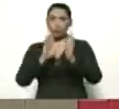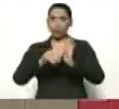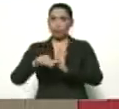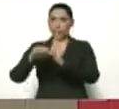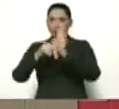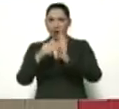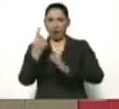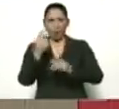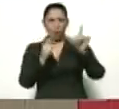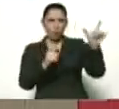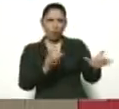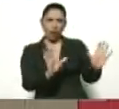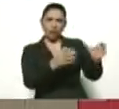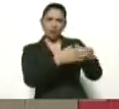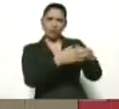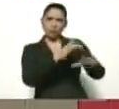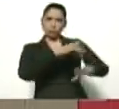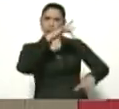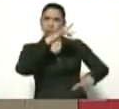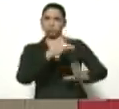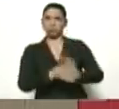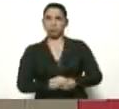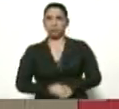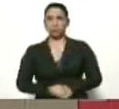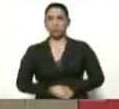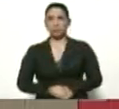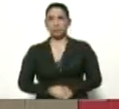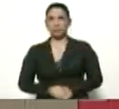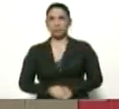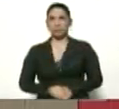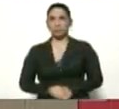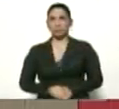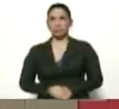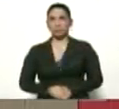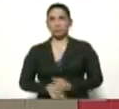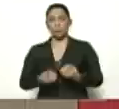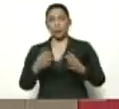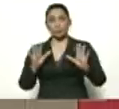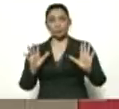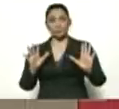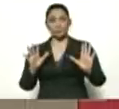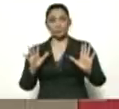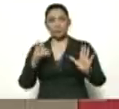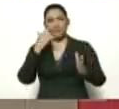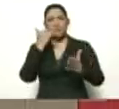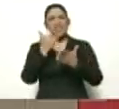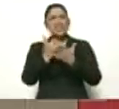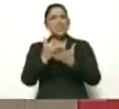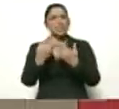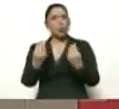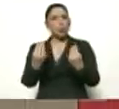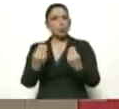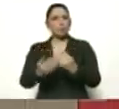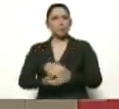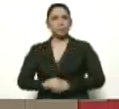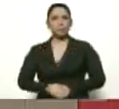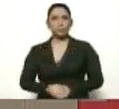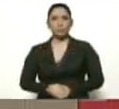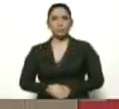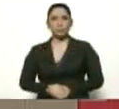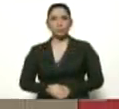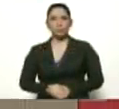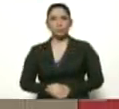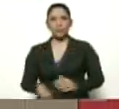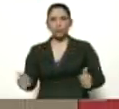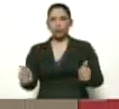equipo de empresas mercenarios privadas así que fíjense cómo con